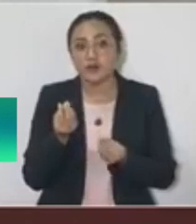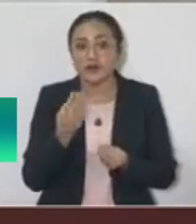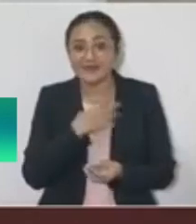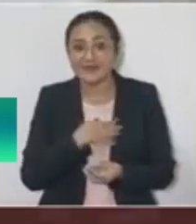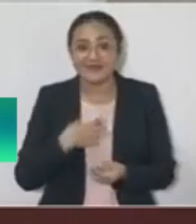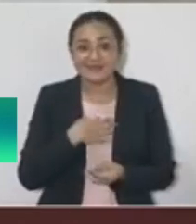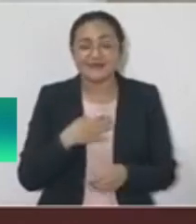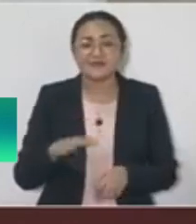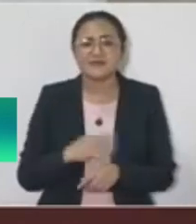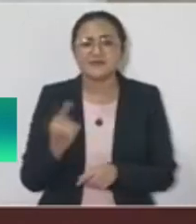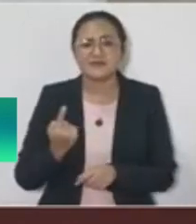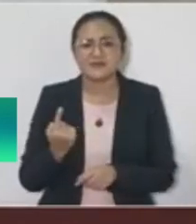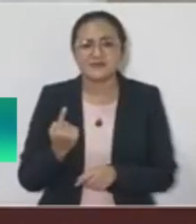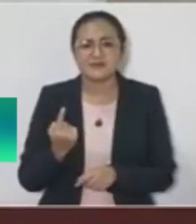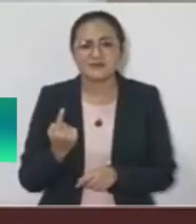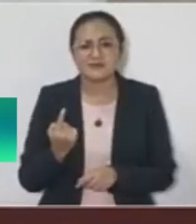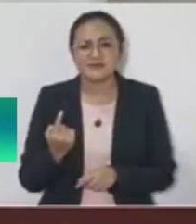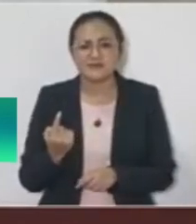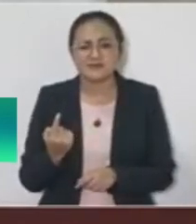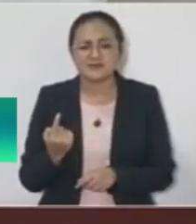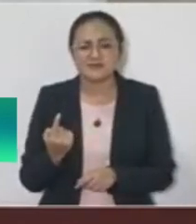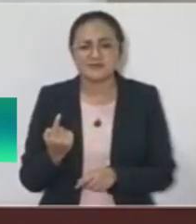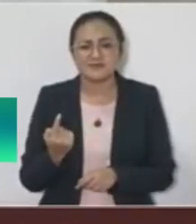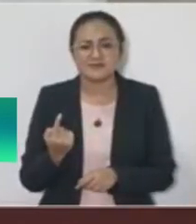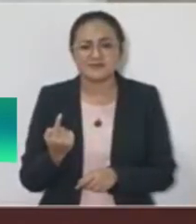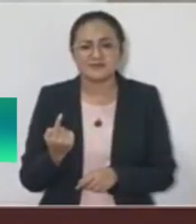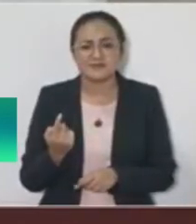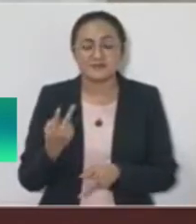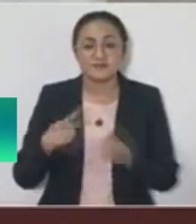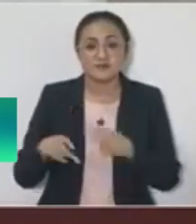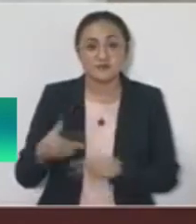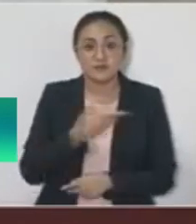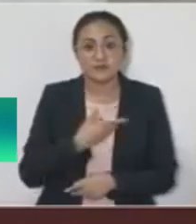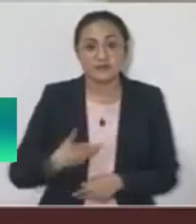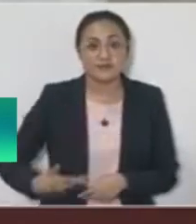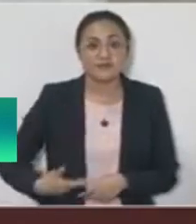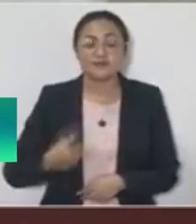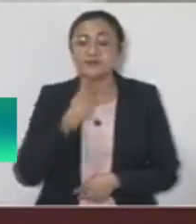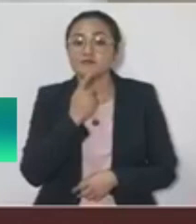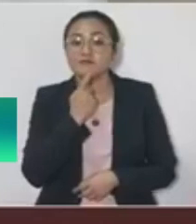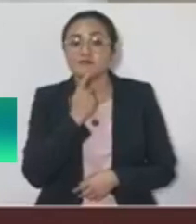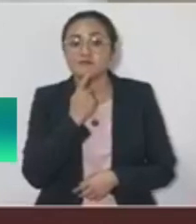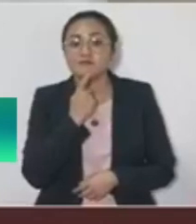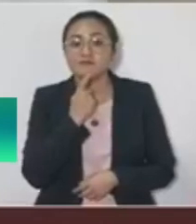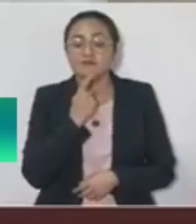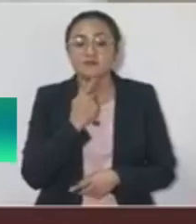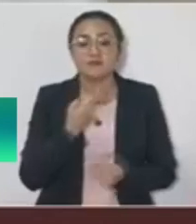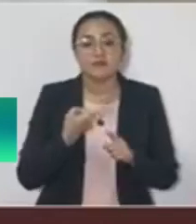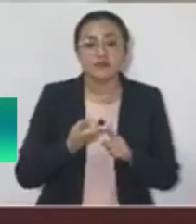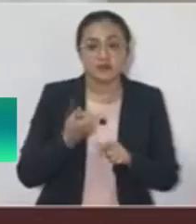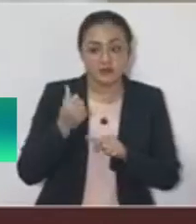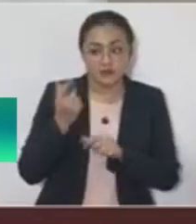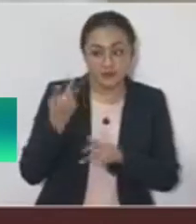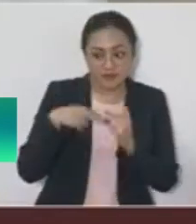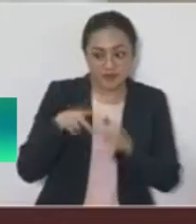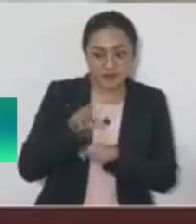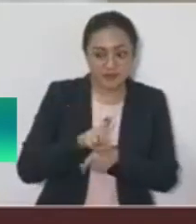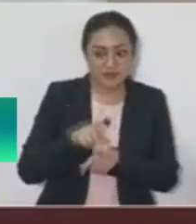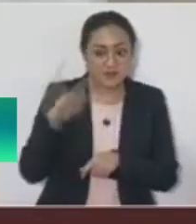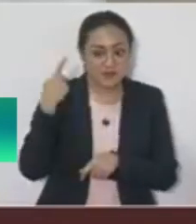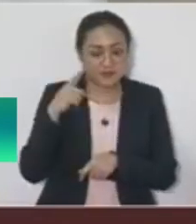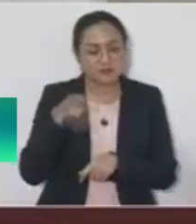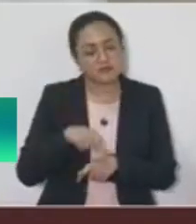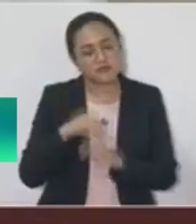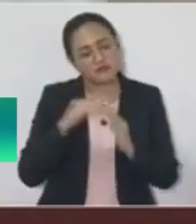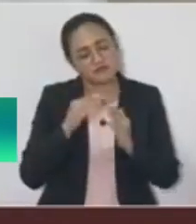con la venida del presidente Andrés Manuel López Obrador, quien estará acá en Puebla, en donde es su